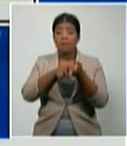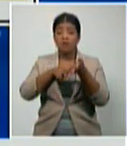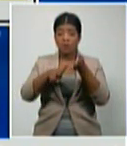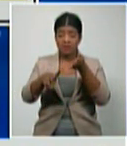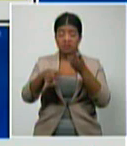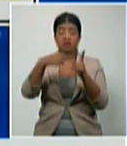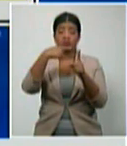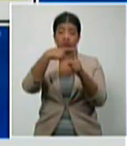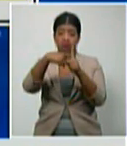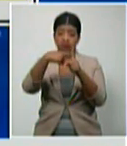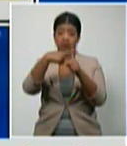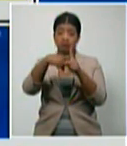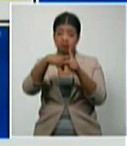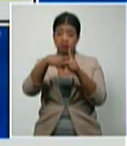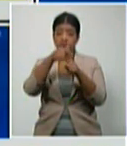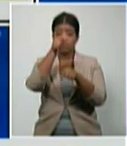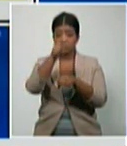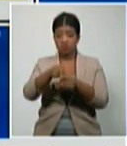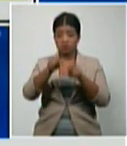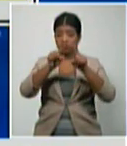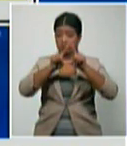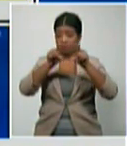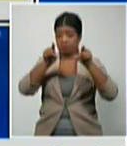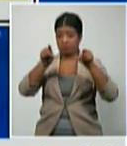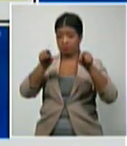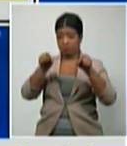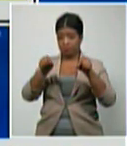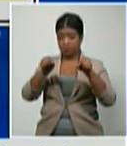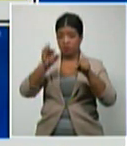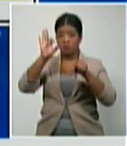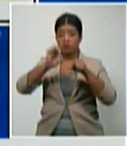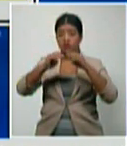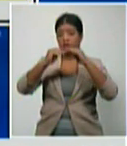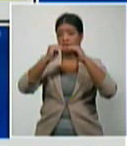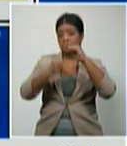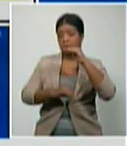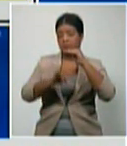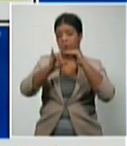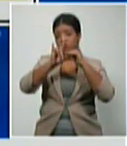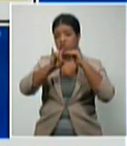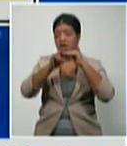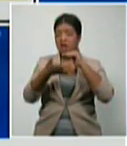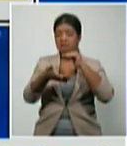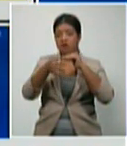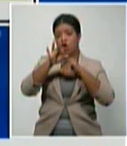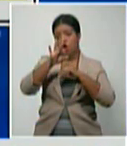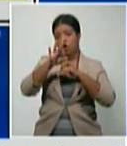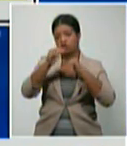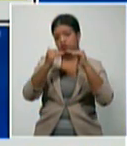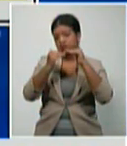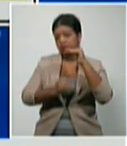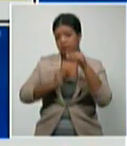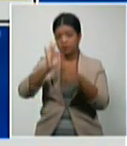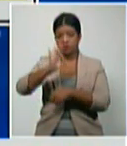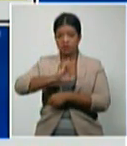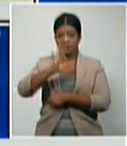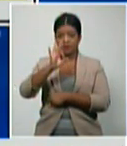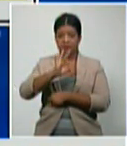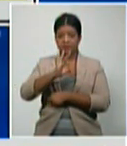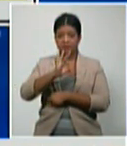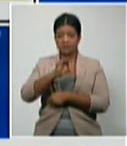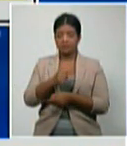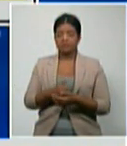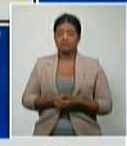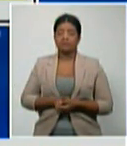días, con tasas por debajo de 9, por debajo de 8, y los que menos tienen, pues son